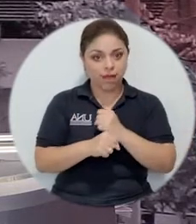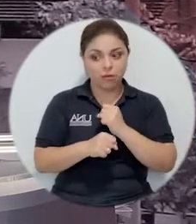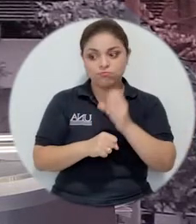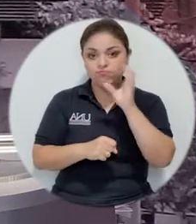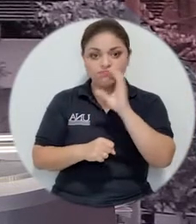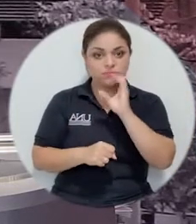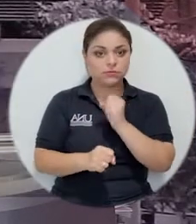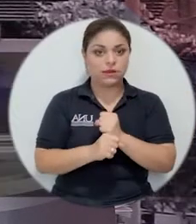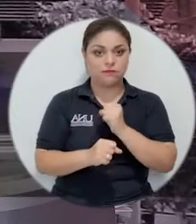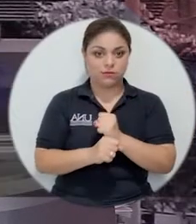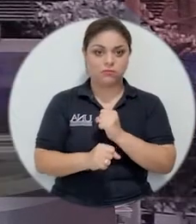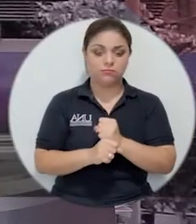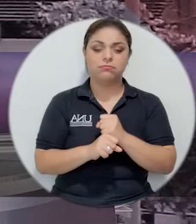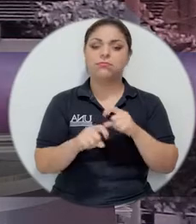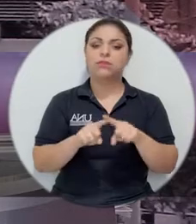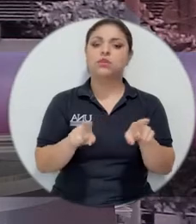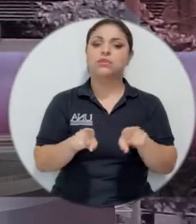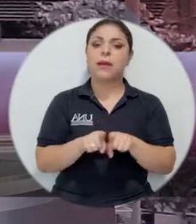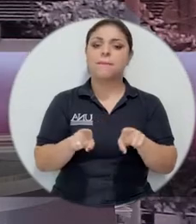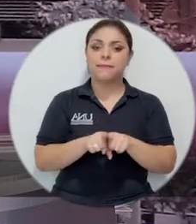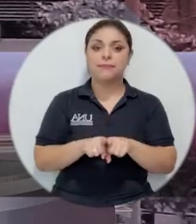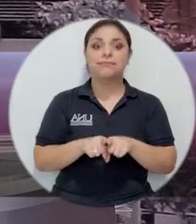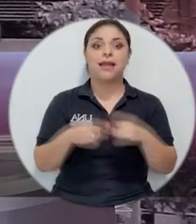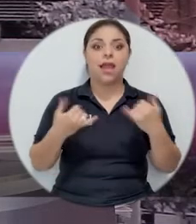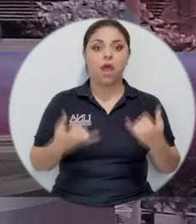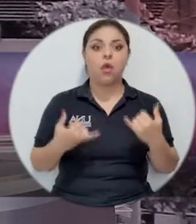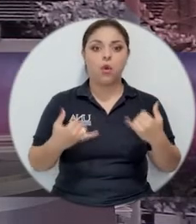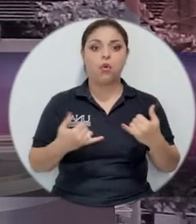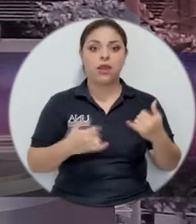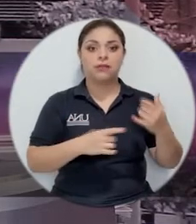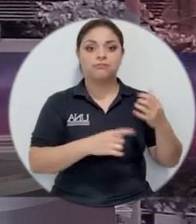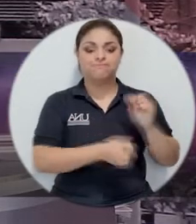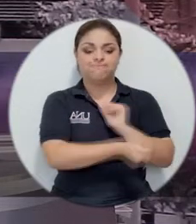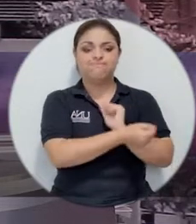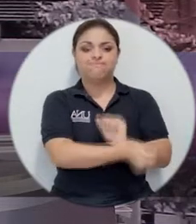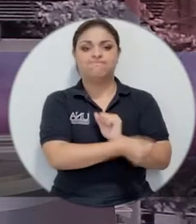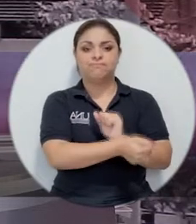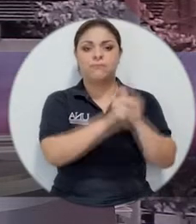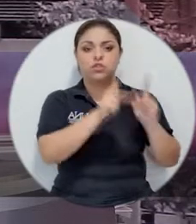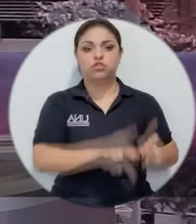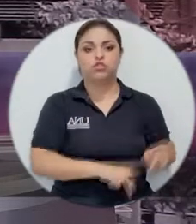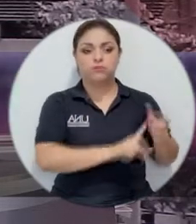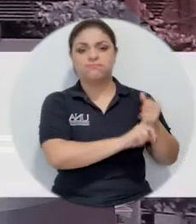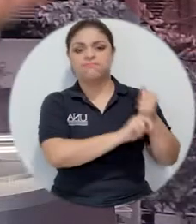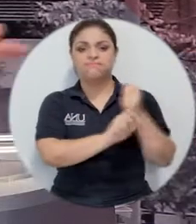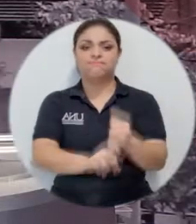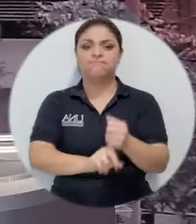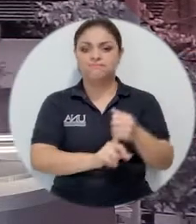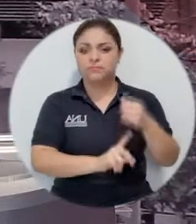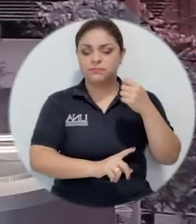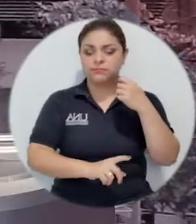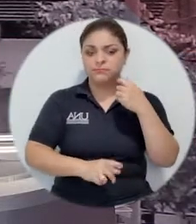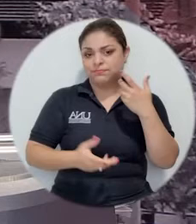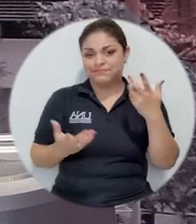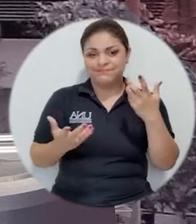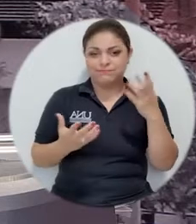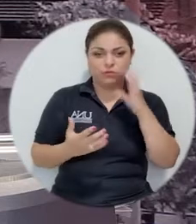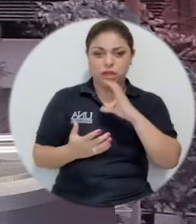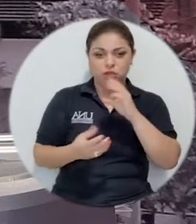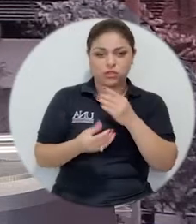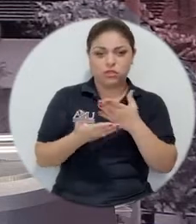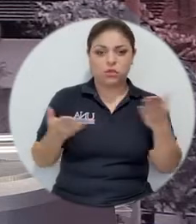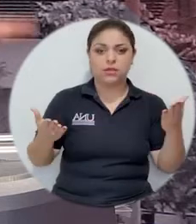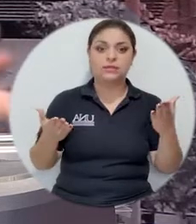podemos obviar que recientemente también el tráfico de personas, ¿verdad?, entre fronteras, buscando otro destino, se